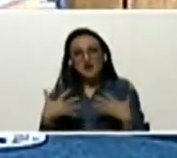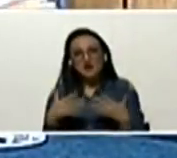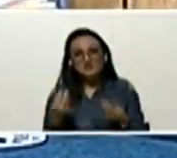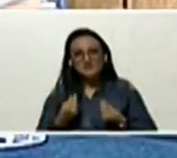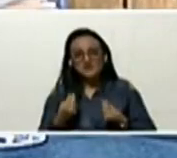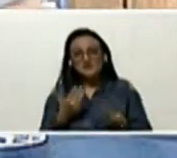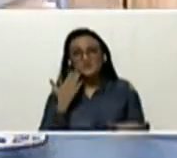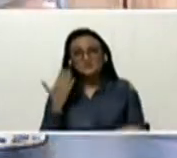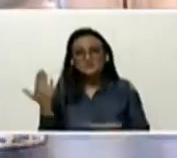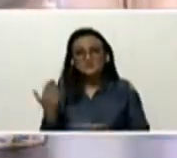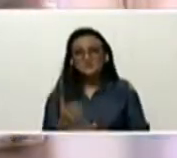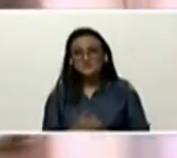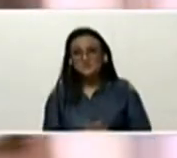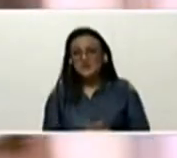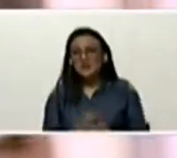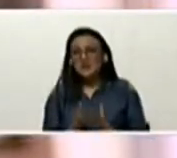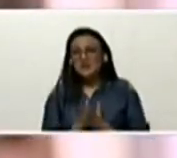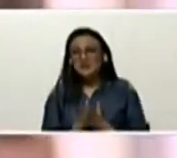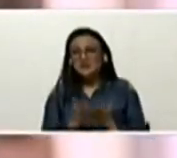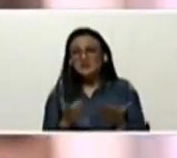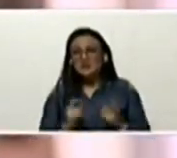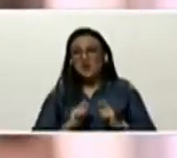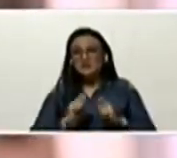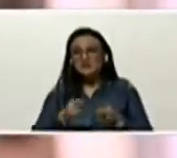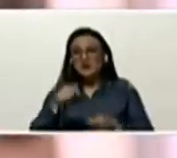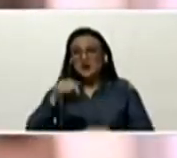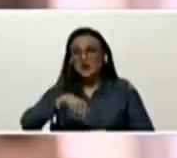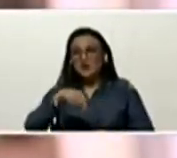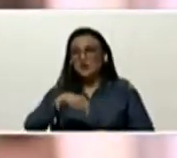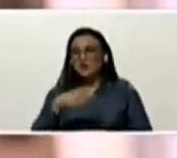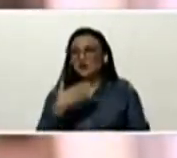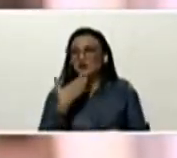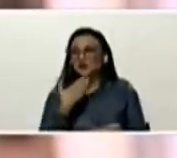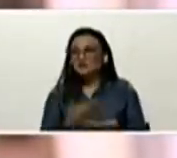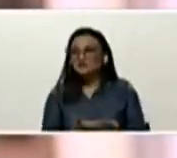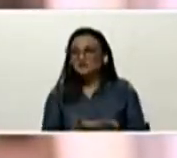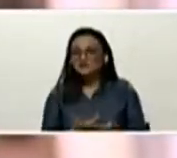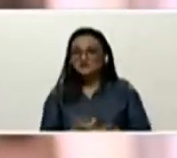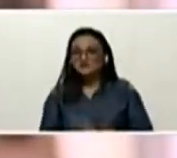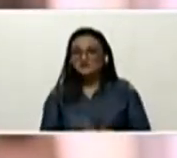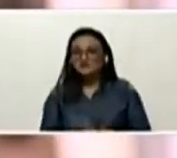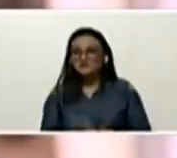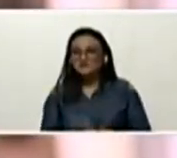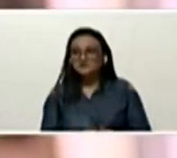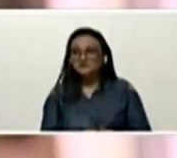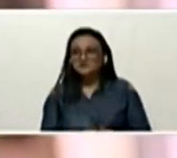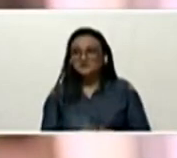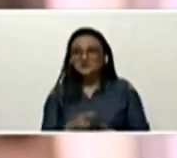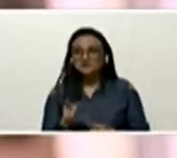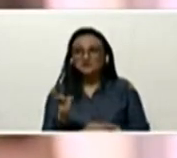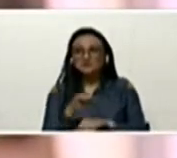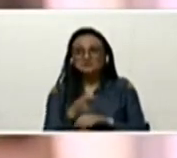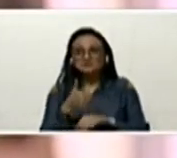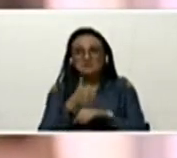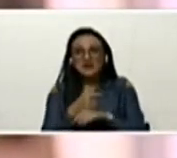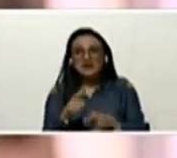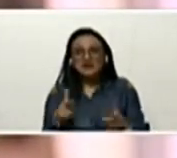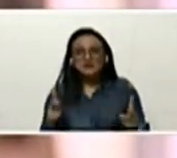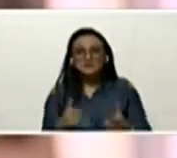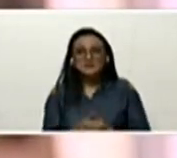vida, Gustavo. Este libro que le entregas ahora, le agradezco a Badel Hermano, a su gerente general. ¿Dónde